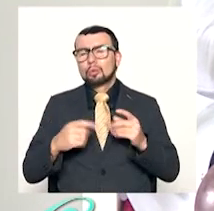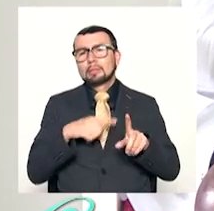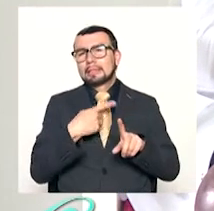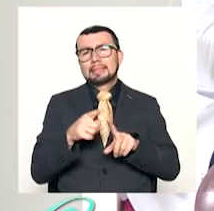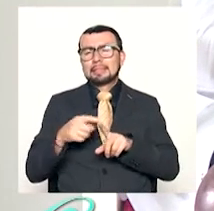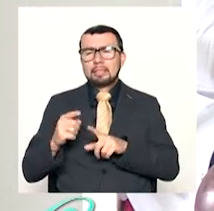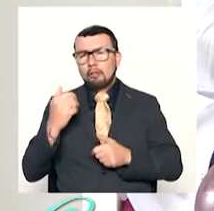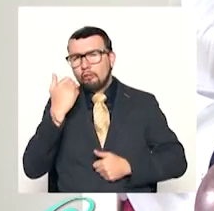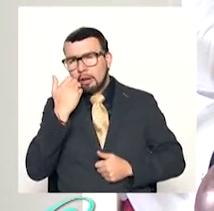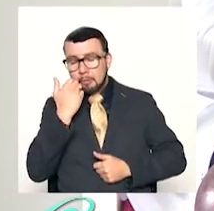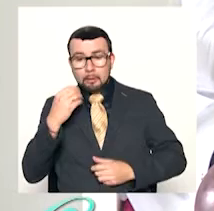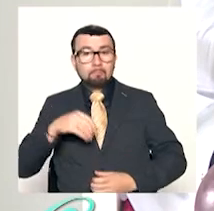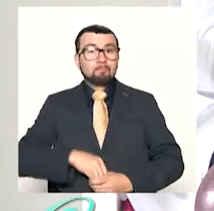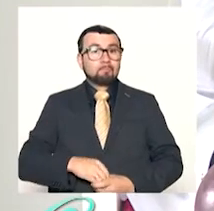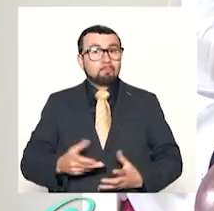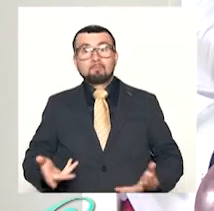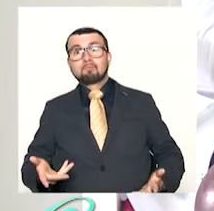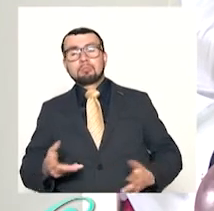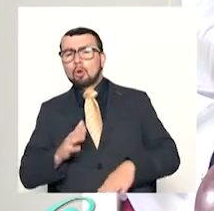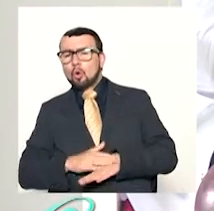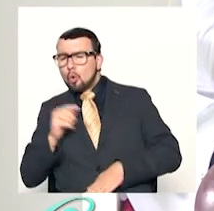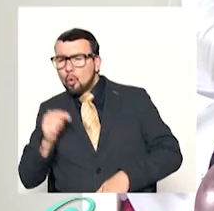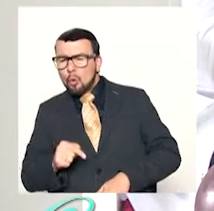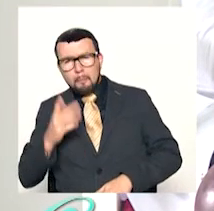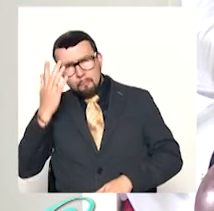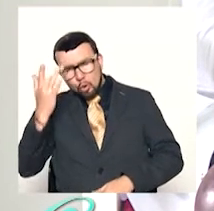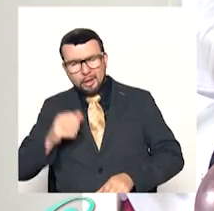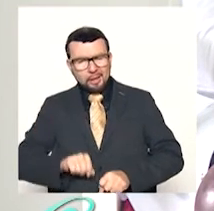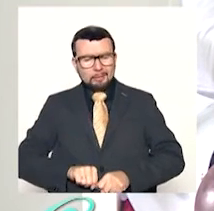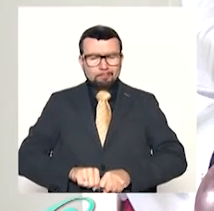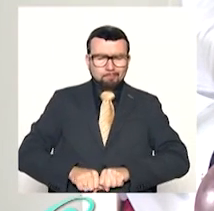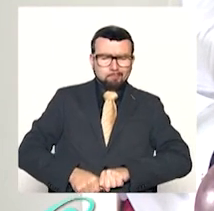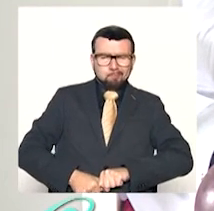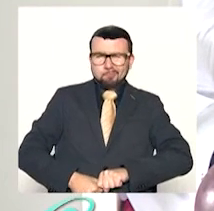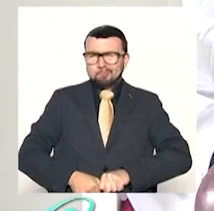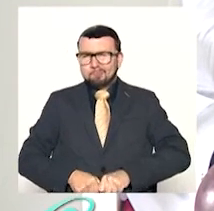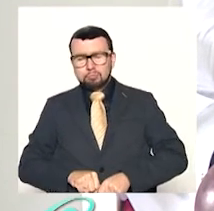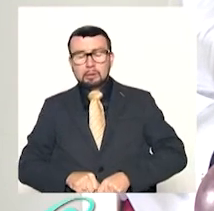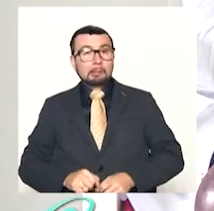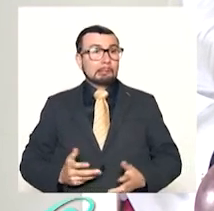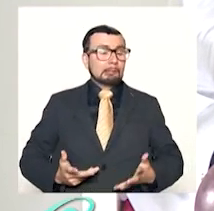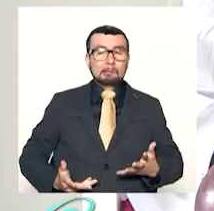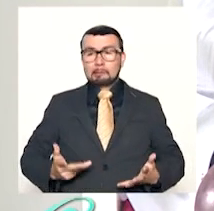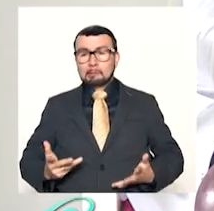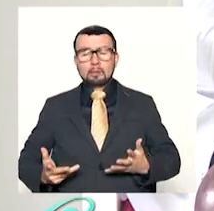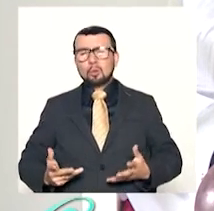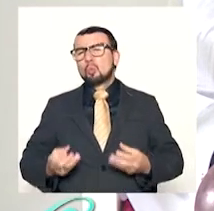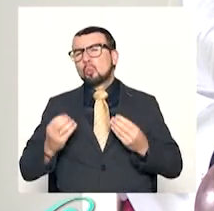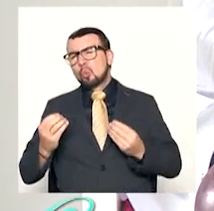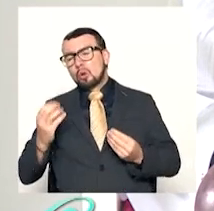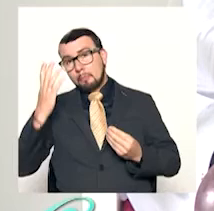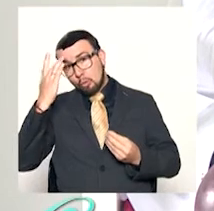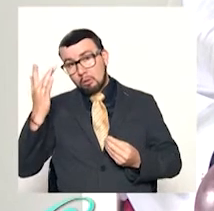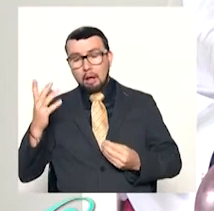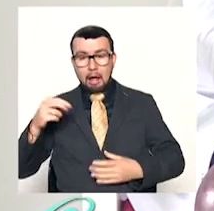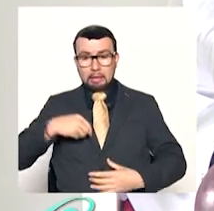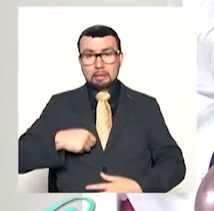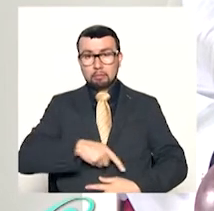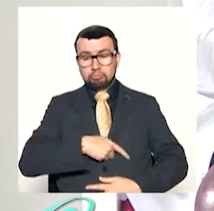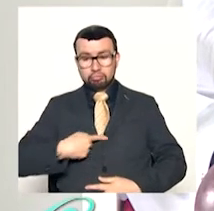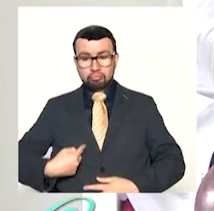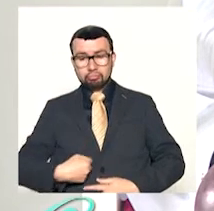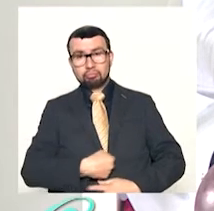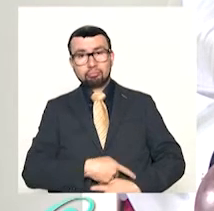patologías. La causa del dolor abdominal es de gran amplitud, generalmente, y las más comunes son las gastrointestinales, o sea, por causas